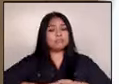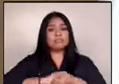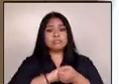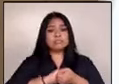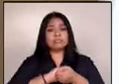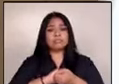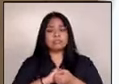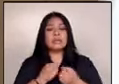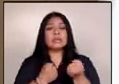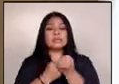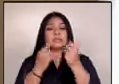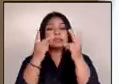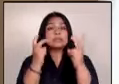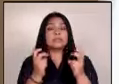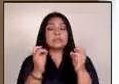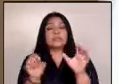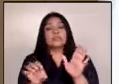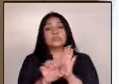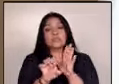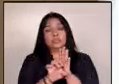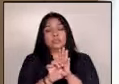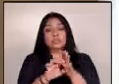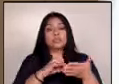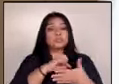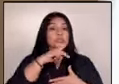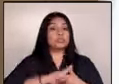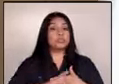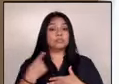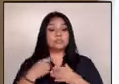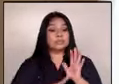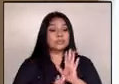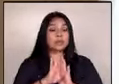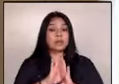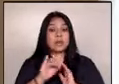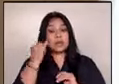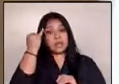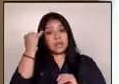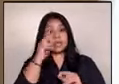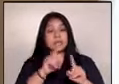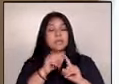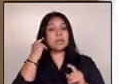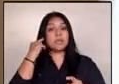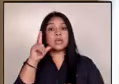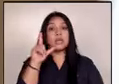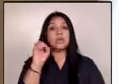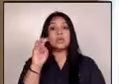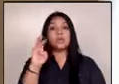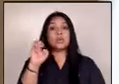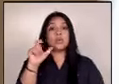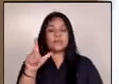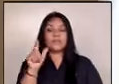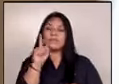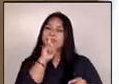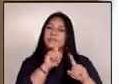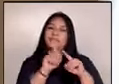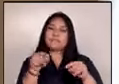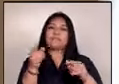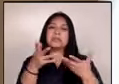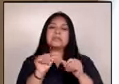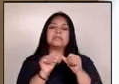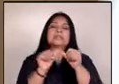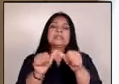lazos en áreas como los proyectos para el desarrollo bajo la iniciativa global Gateway y la continuidad de los ya